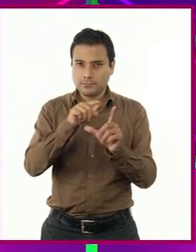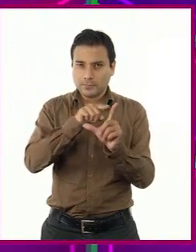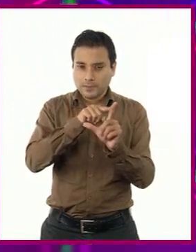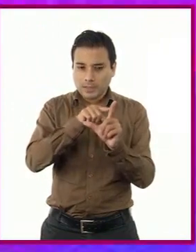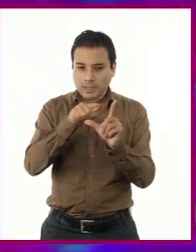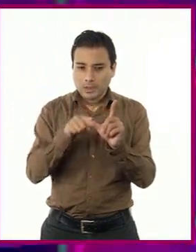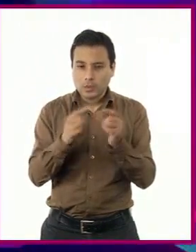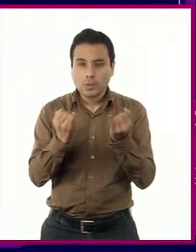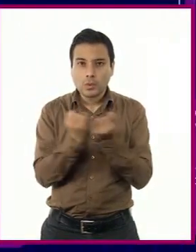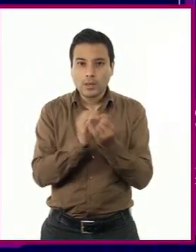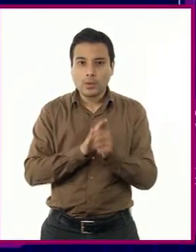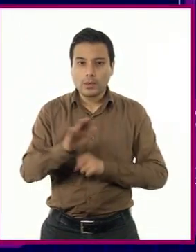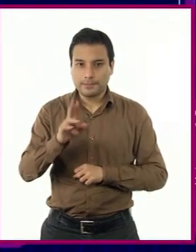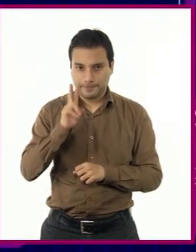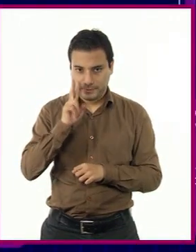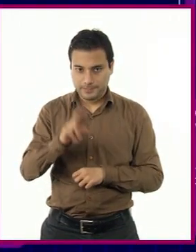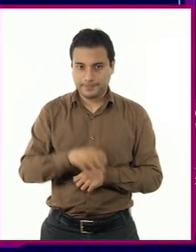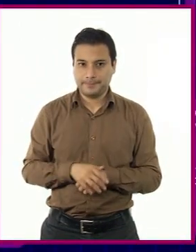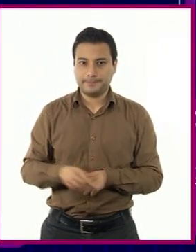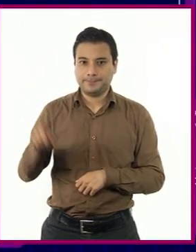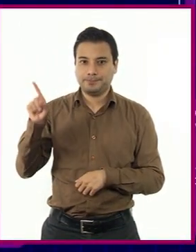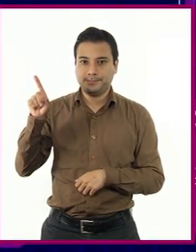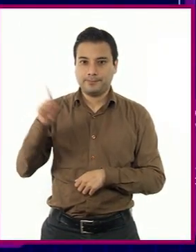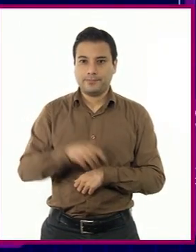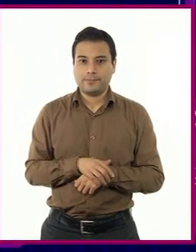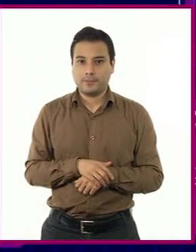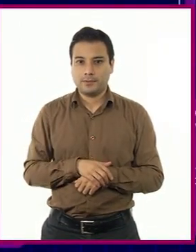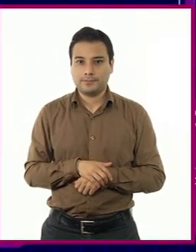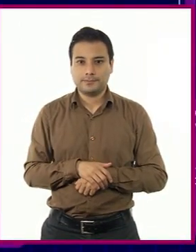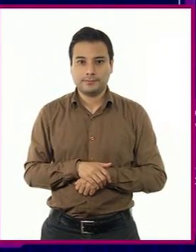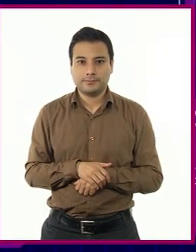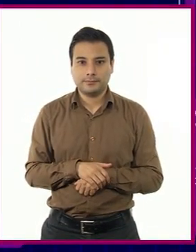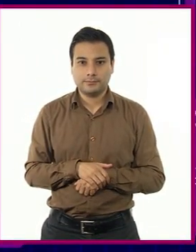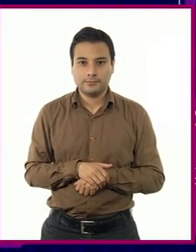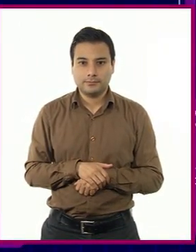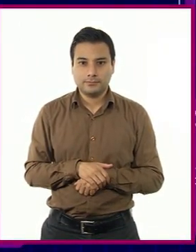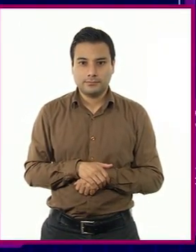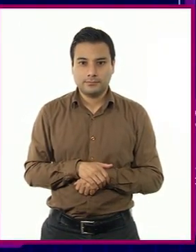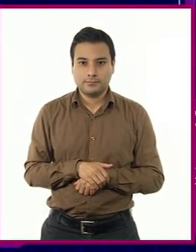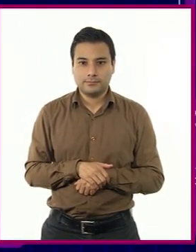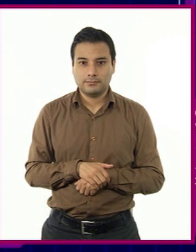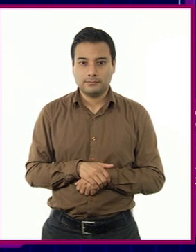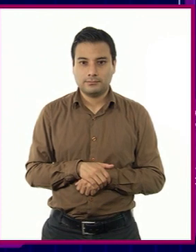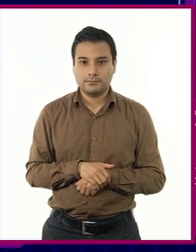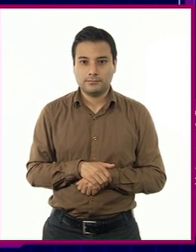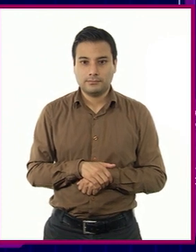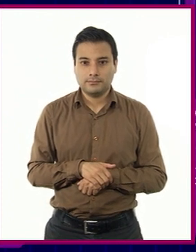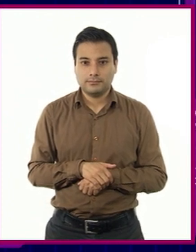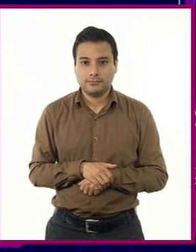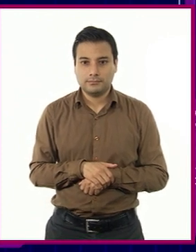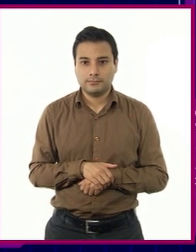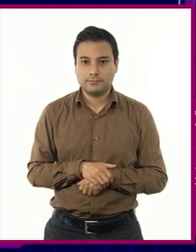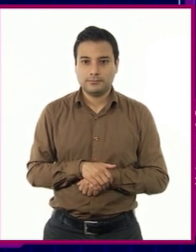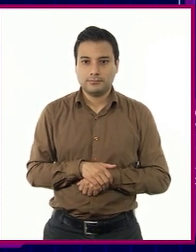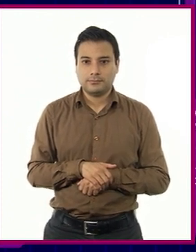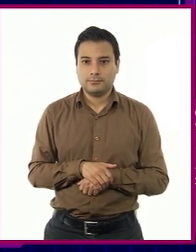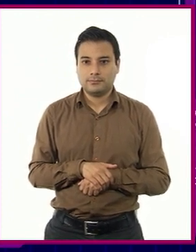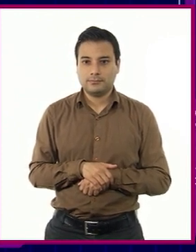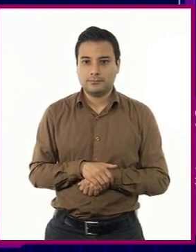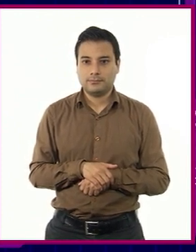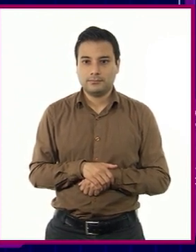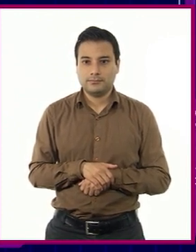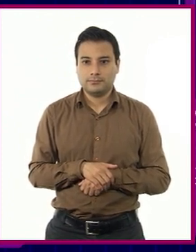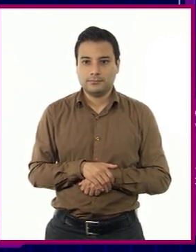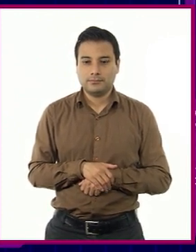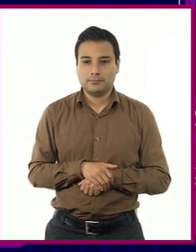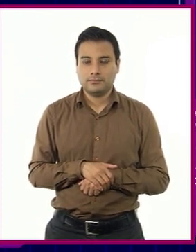iguales. Ángulos opuestos por el vértice. Ángulo A es igual al ángulo D. Ángulo